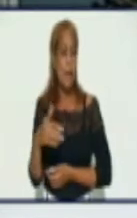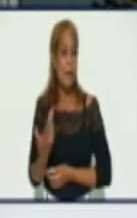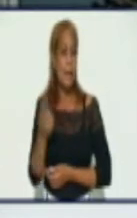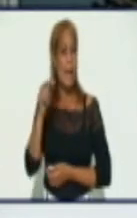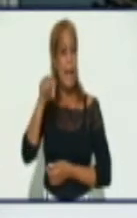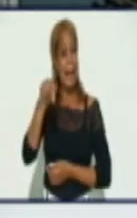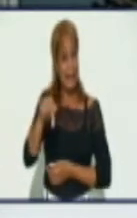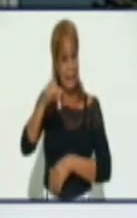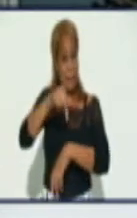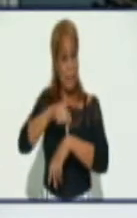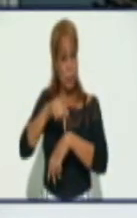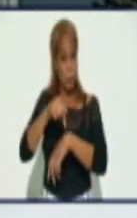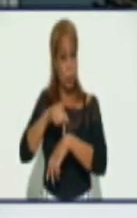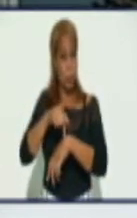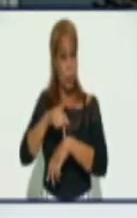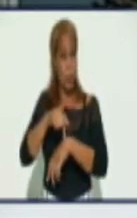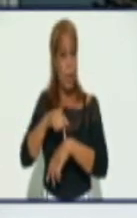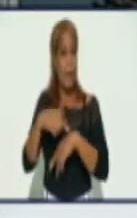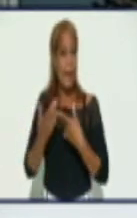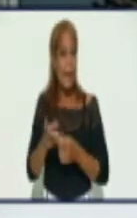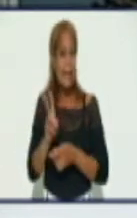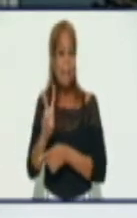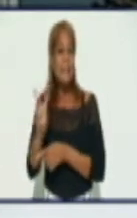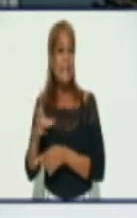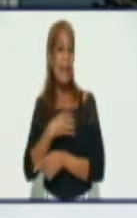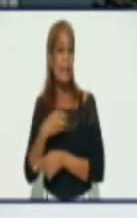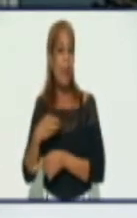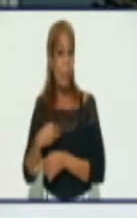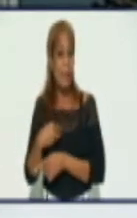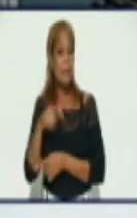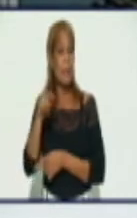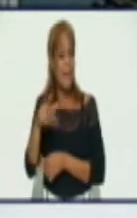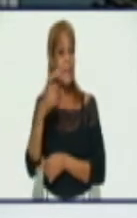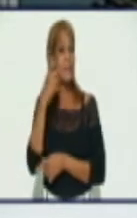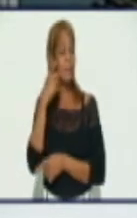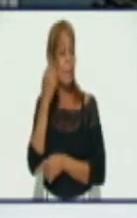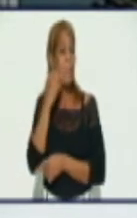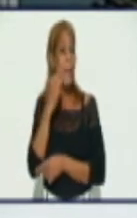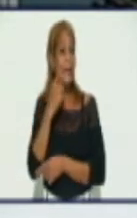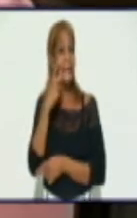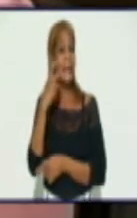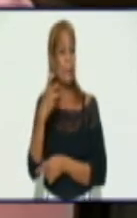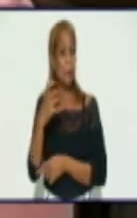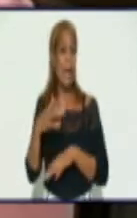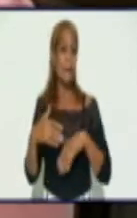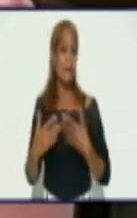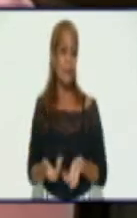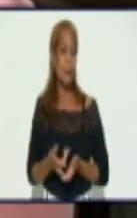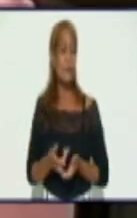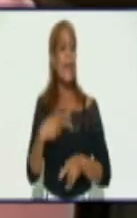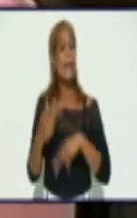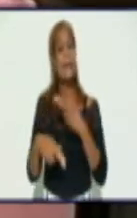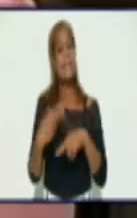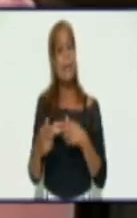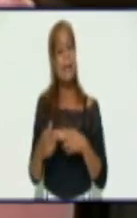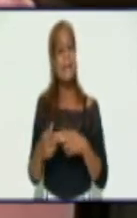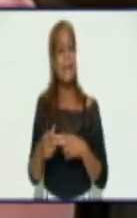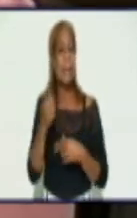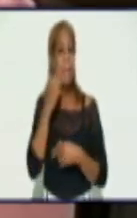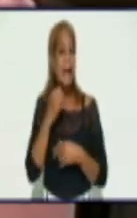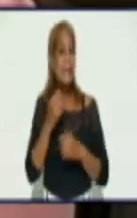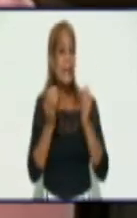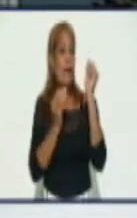papel mucho más importante la pesquisa activa. ¿Qué se va a hacer? ¿Se va a reforzar en este periodo que iniciamos este lunes?